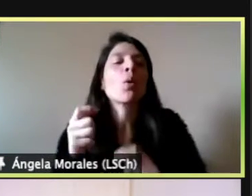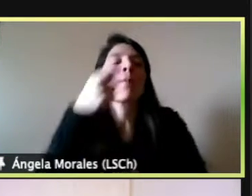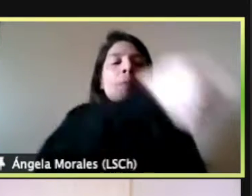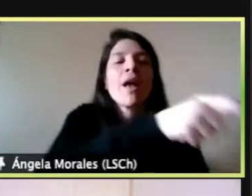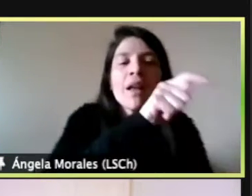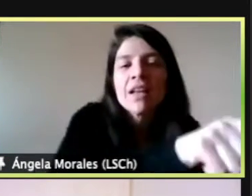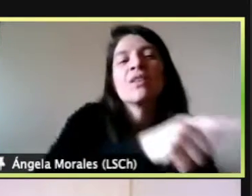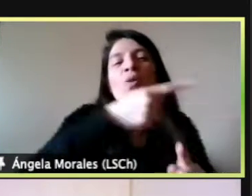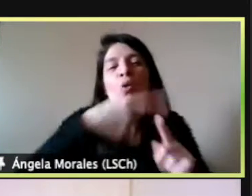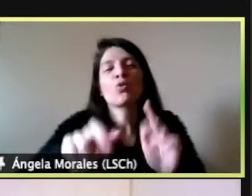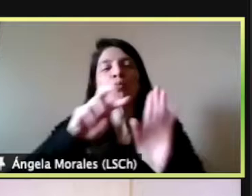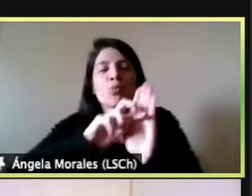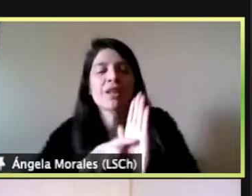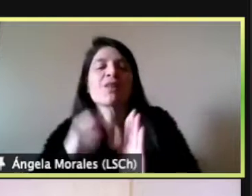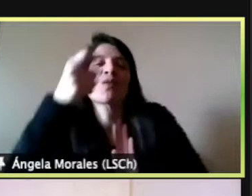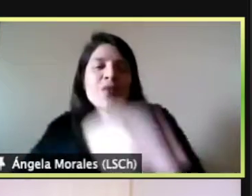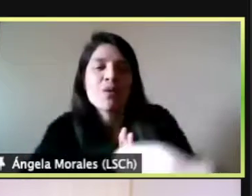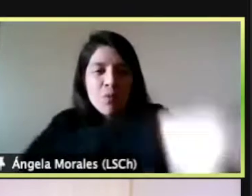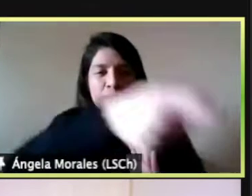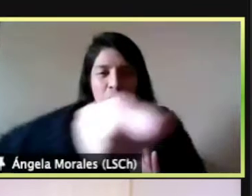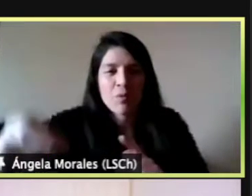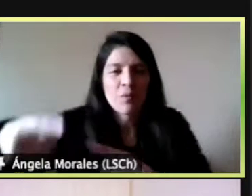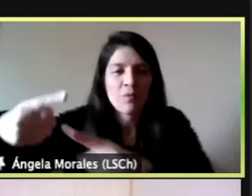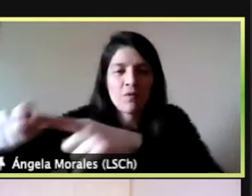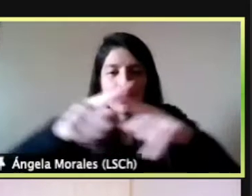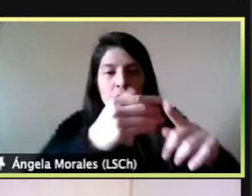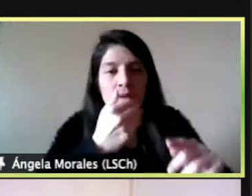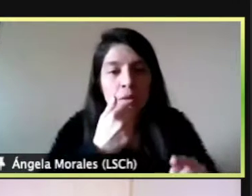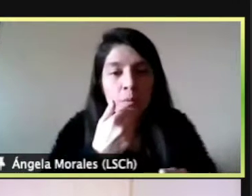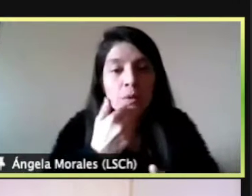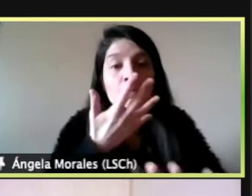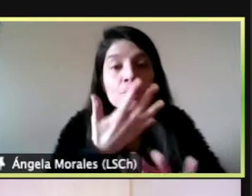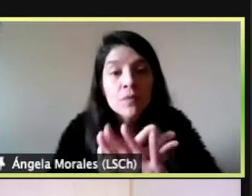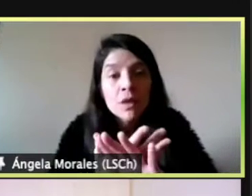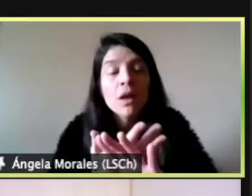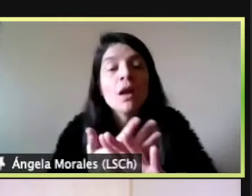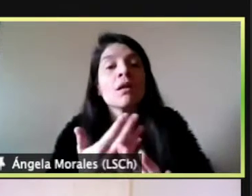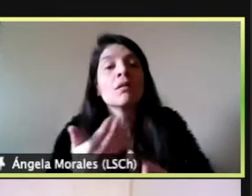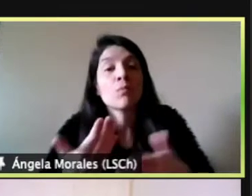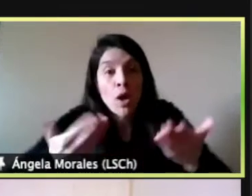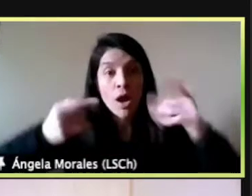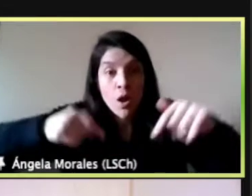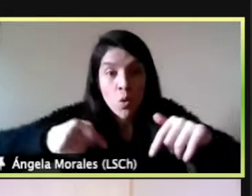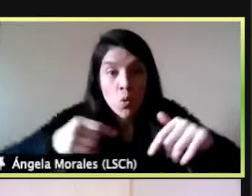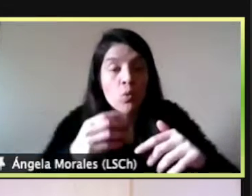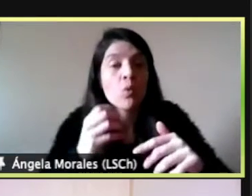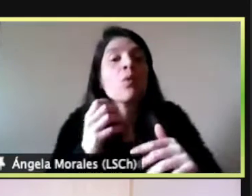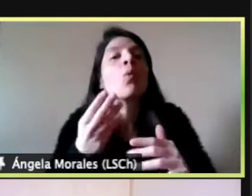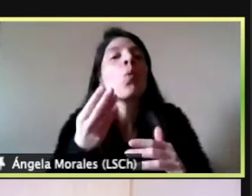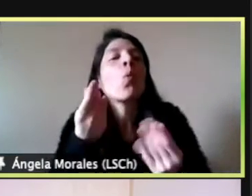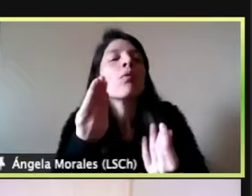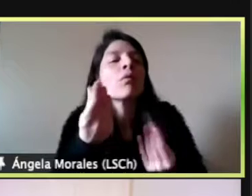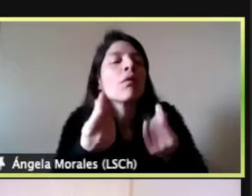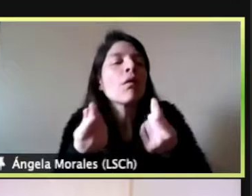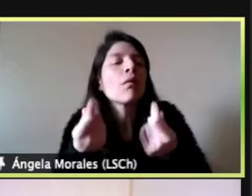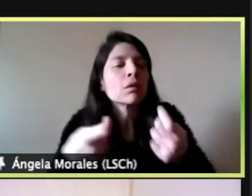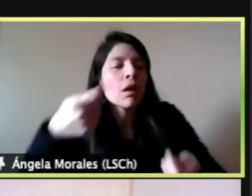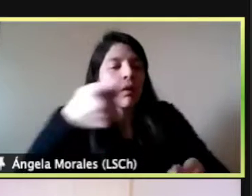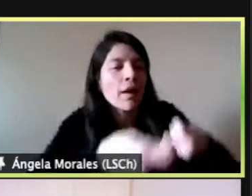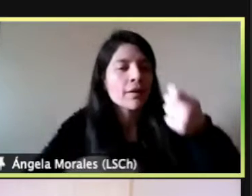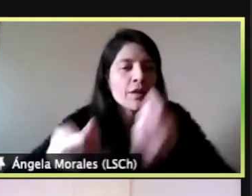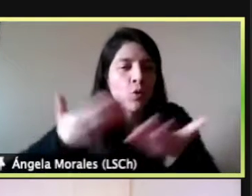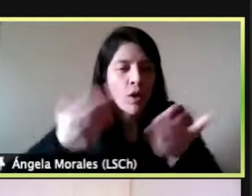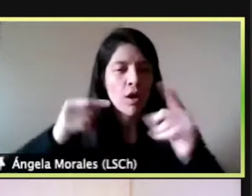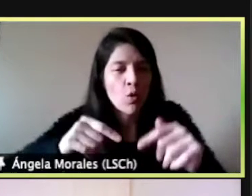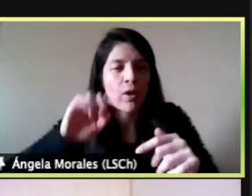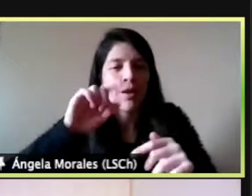referencia del monto actual de lo que se está gastando. Y lo que estábamos haciendo la vez pasada y que no nos había